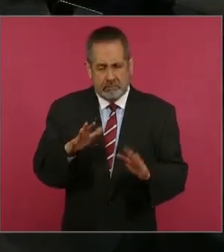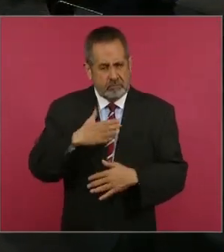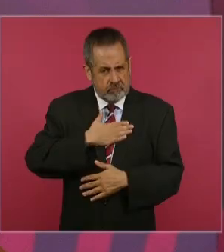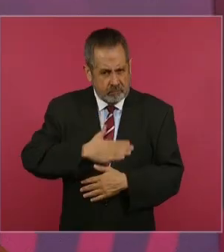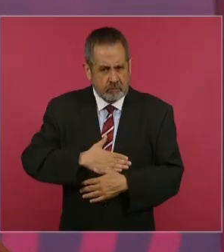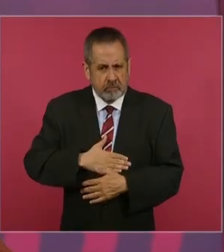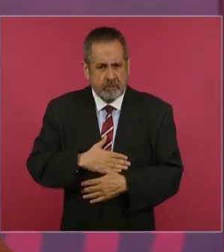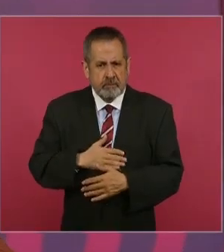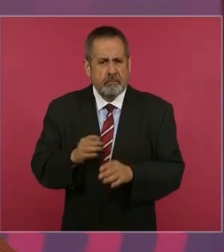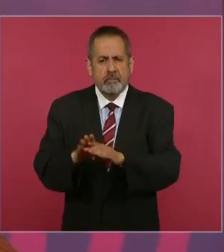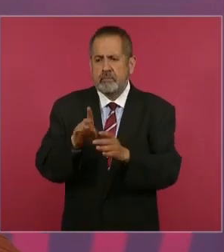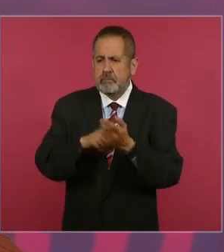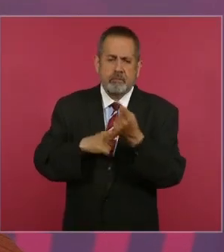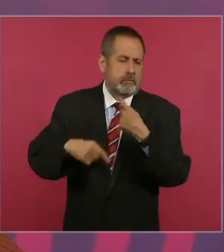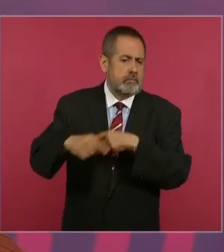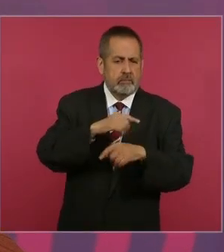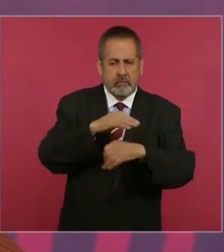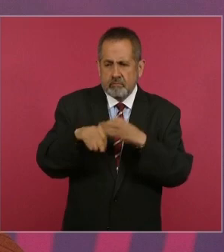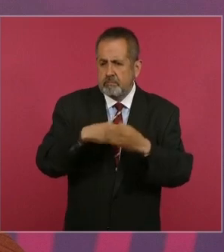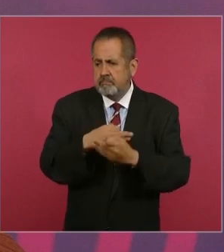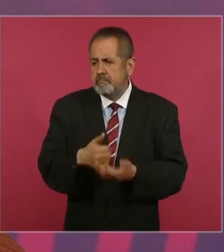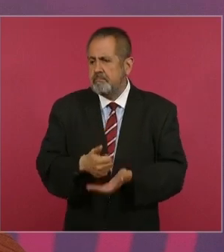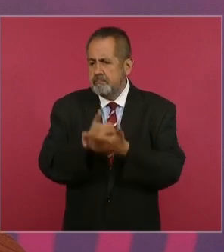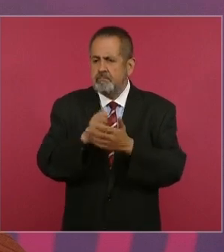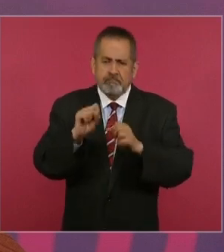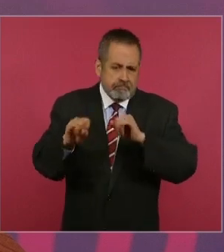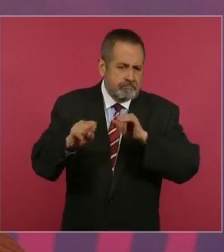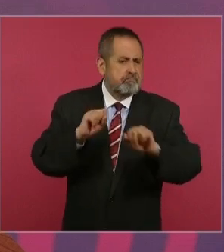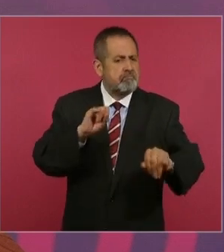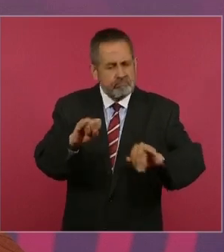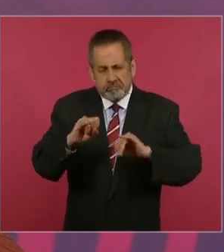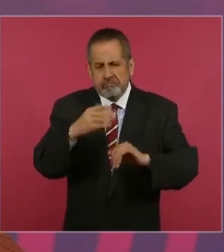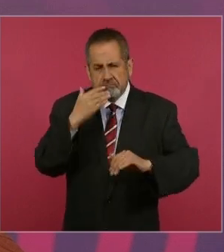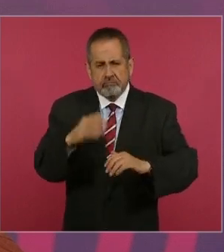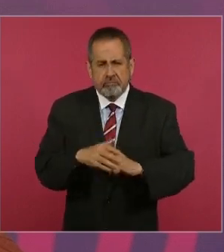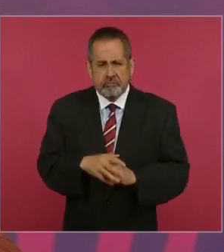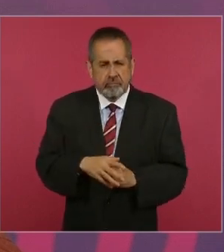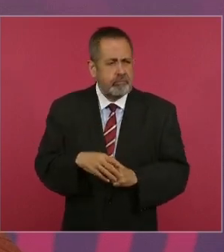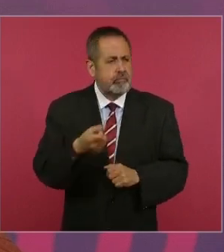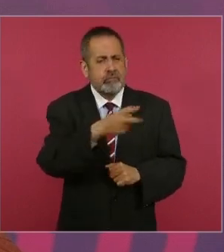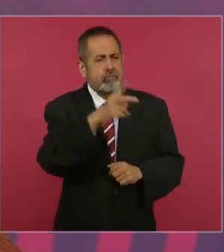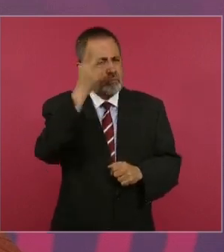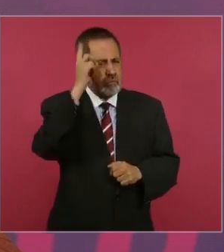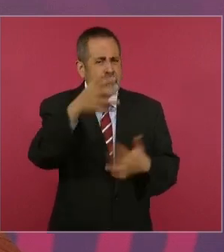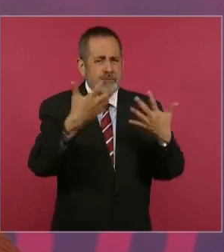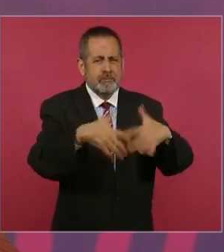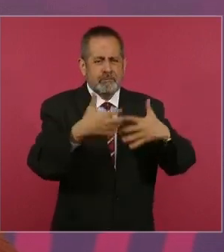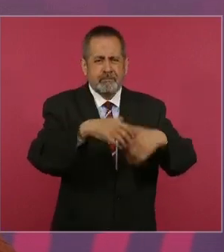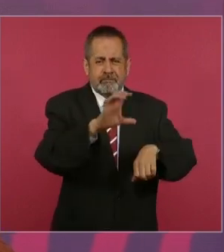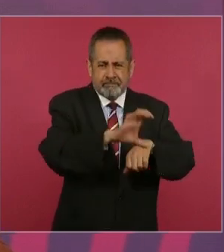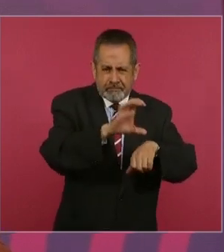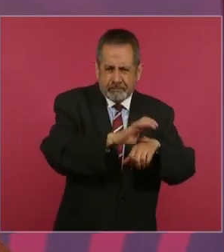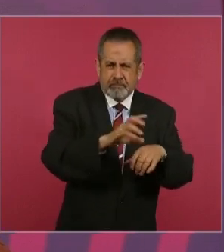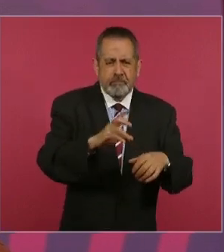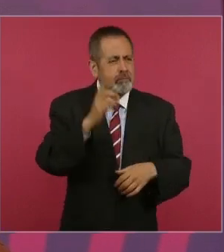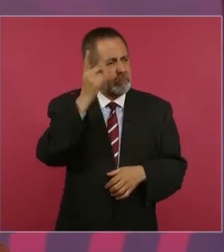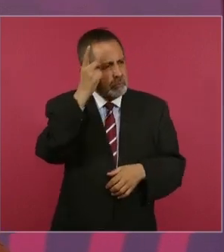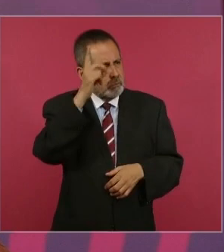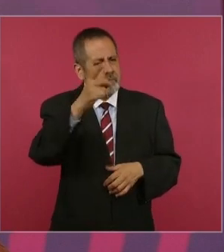y todos están ayudando cementeros los que venden